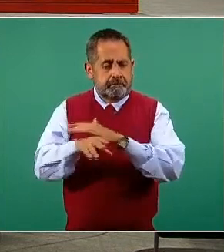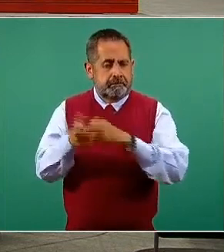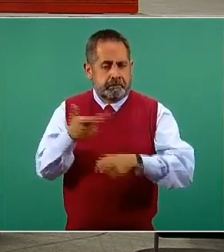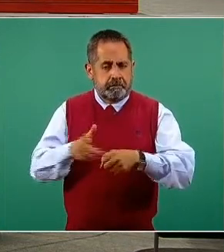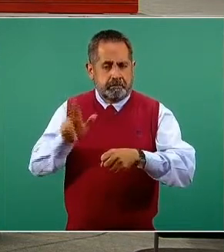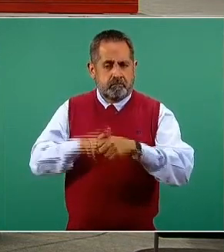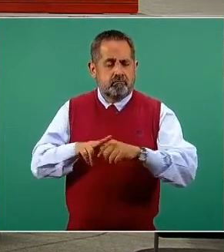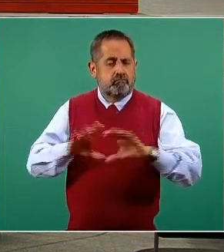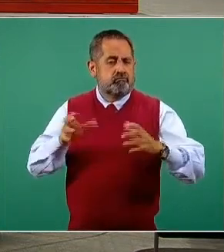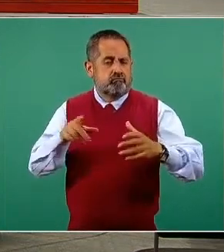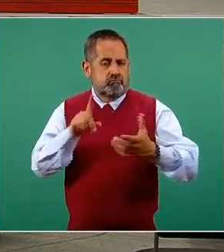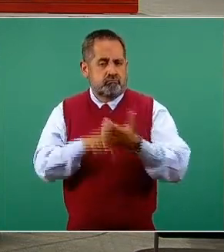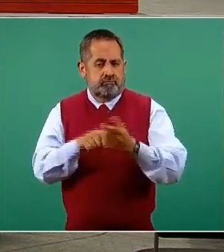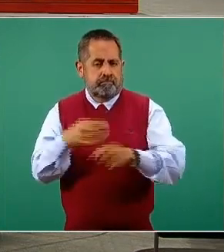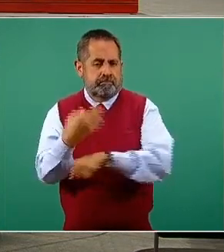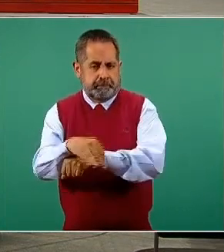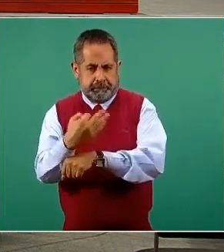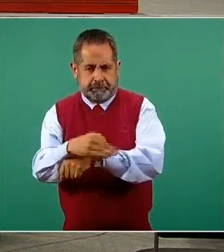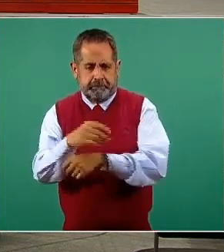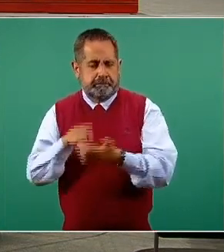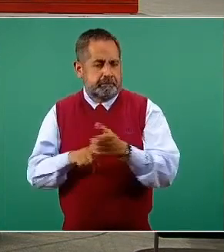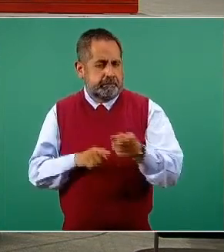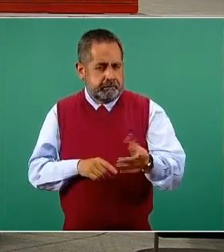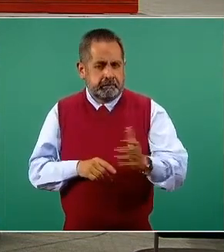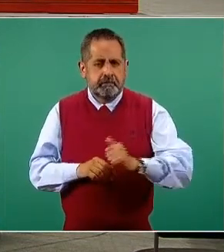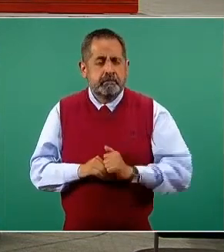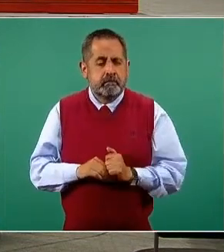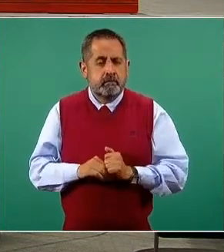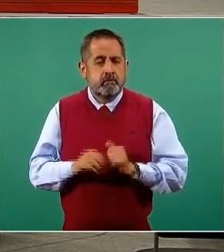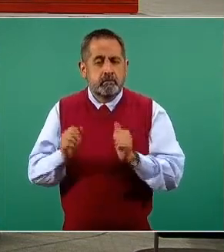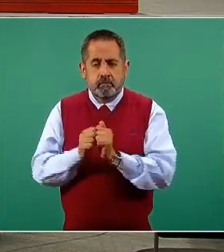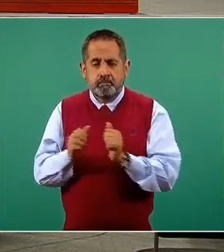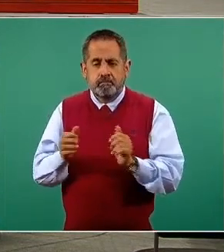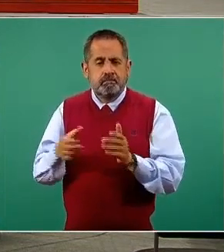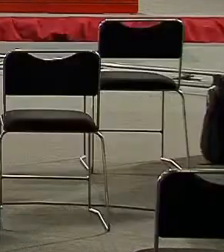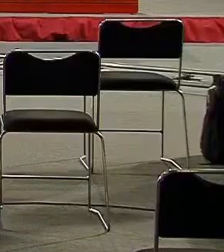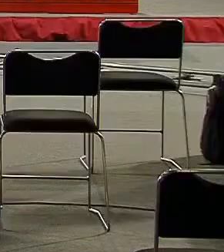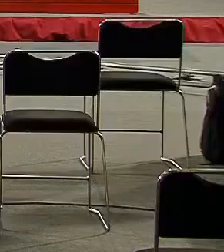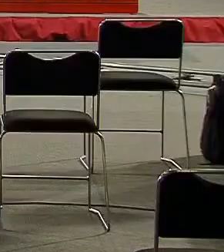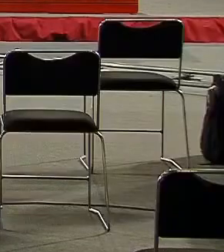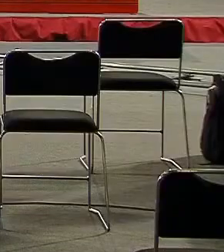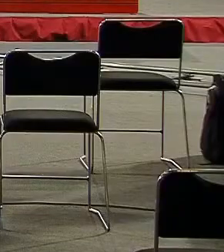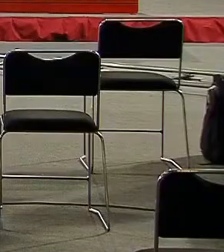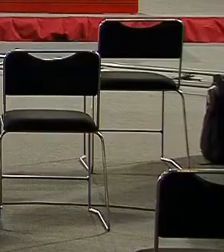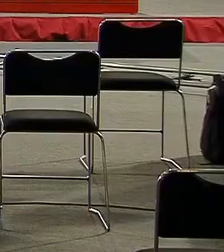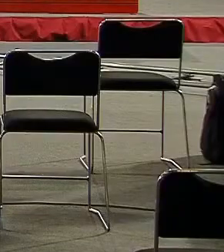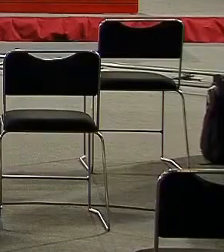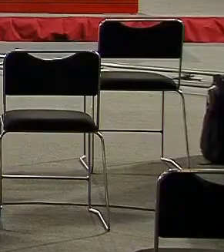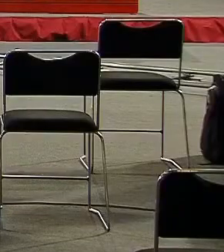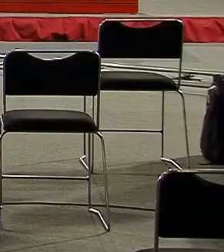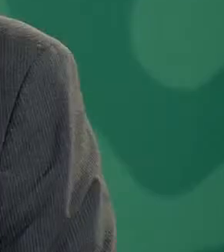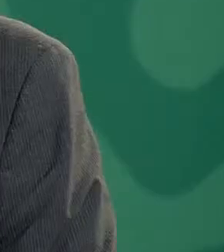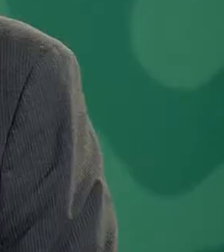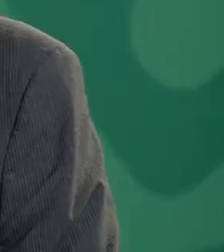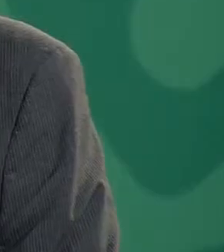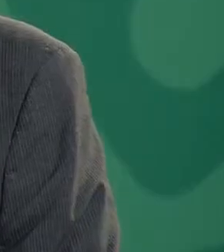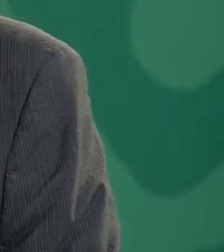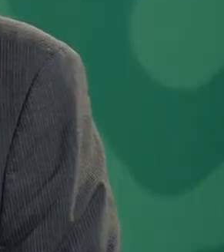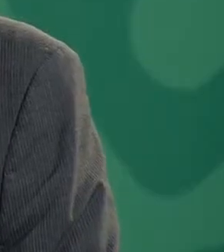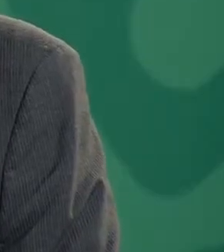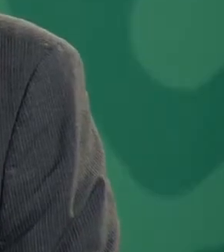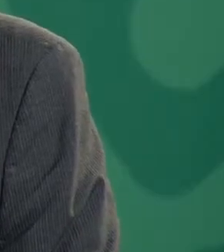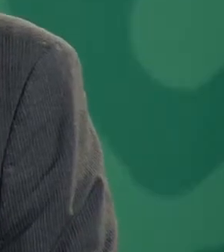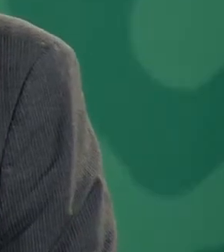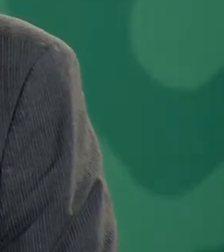son instalaciones temporales que nos permitieron, con oxígeno, con tratamiento, con capacitación y un gran esfuerzo del